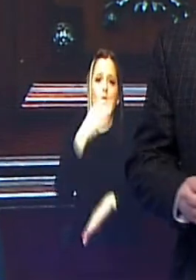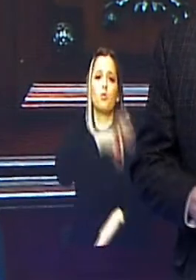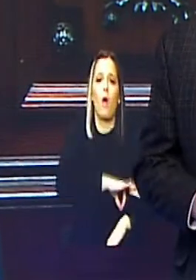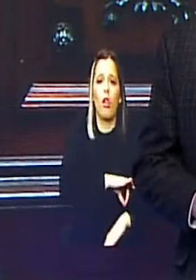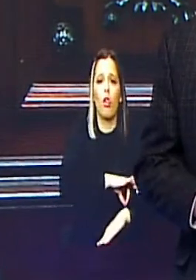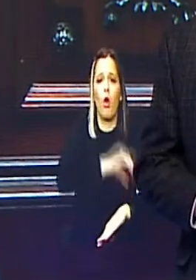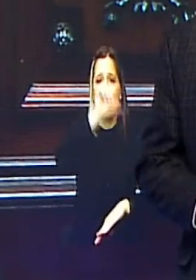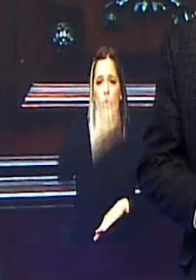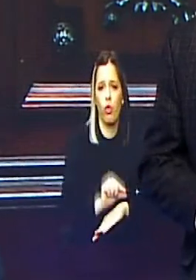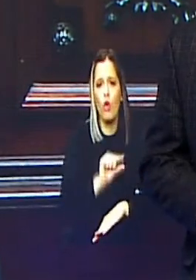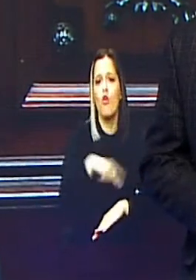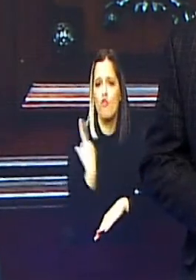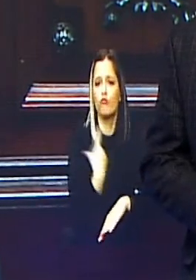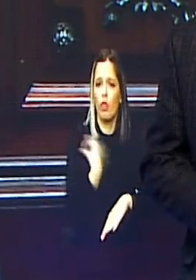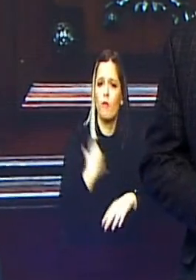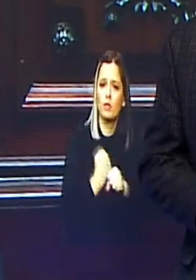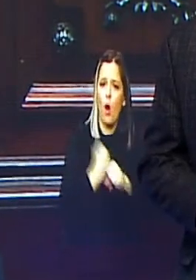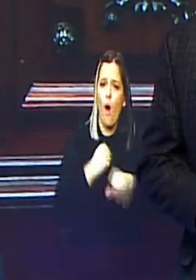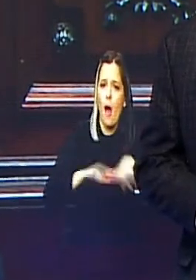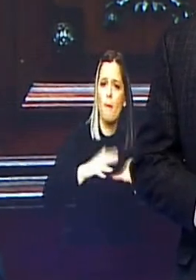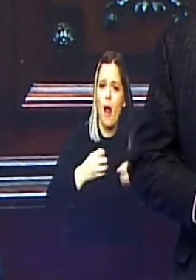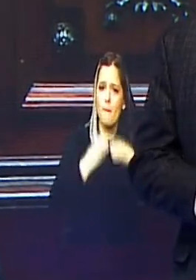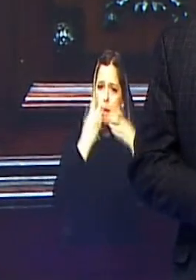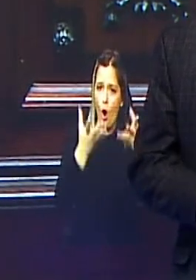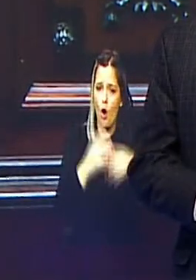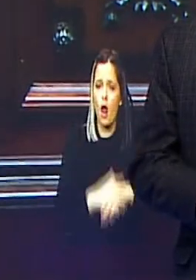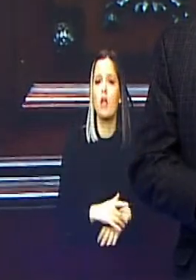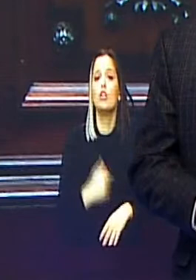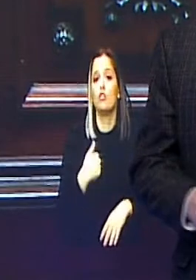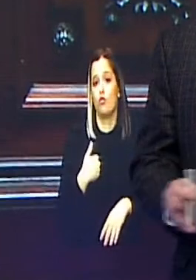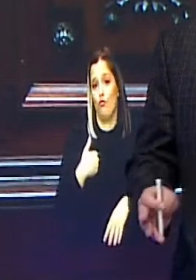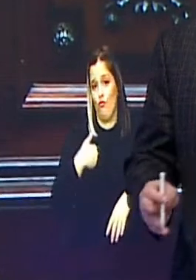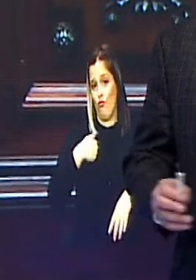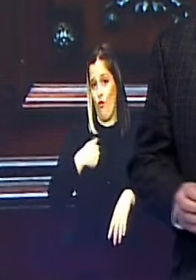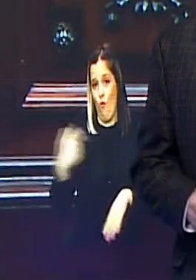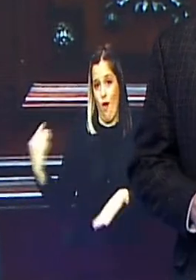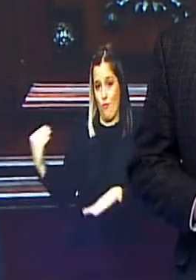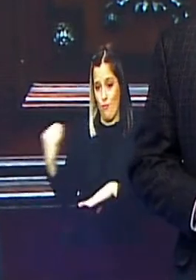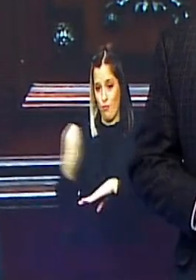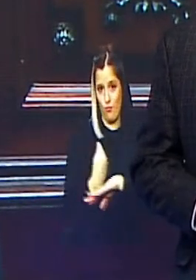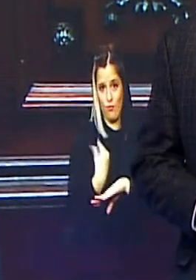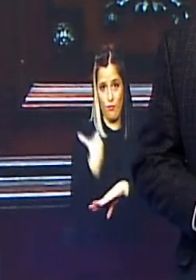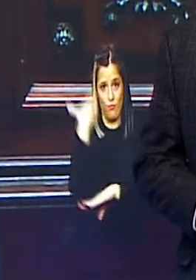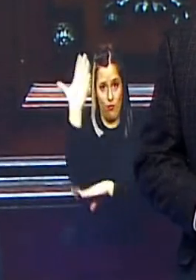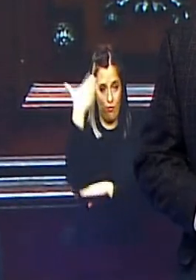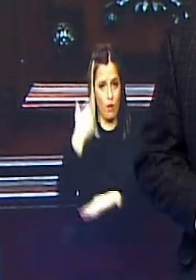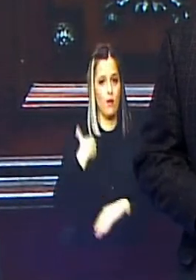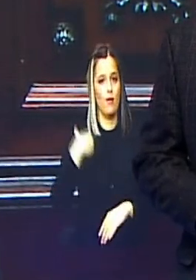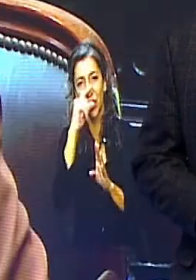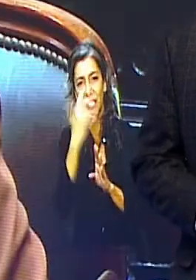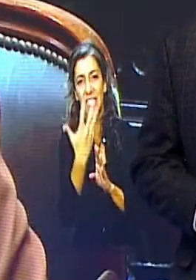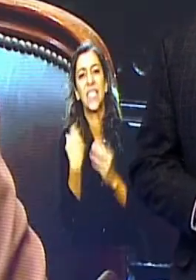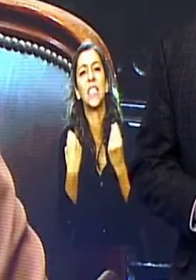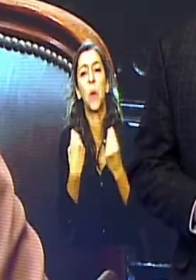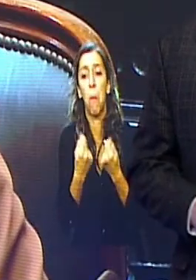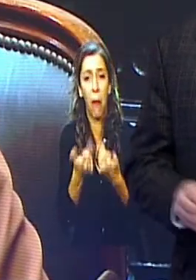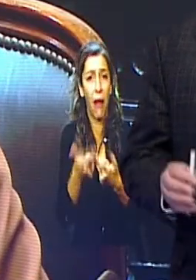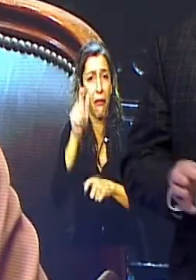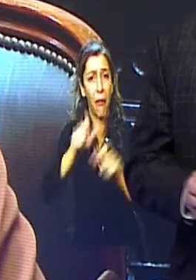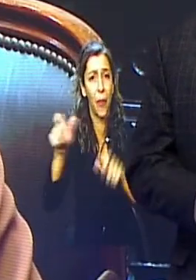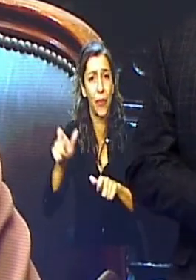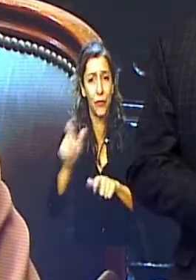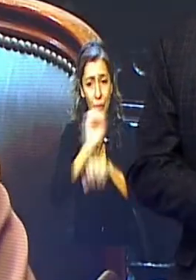de Presupuesto y la Comisión de Finanzas, tema que estaría en condiciones de llegar al recinto de la Cámara de Diputados de la